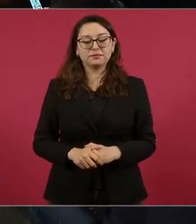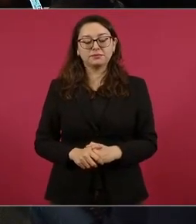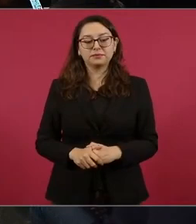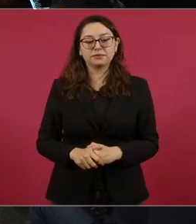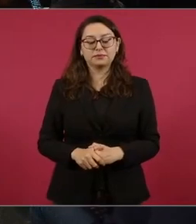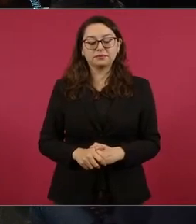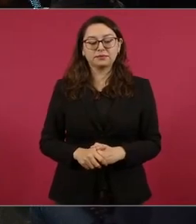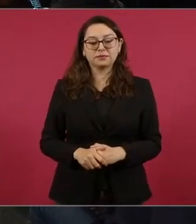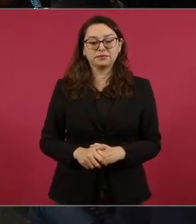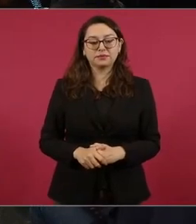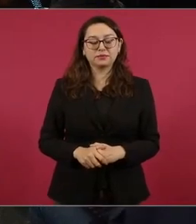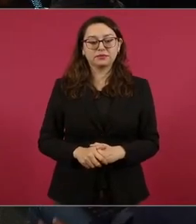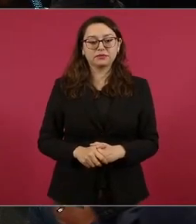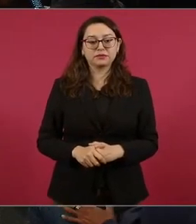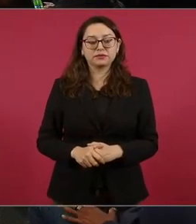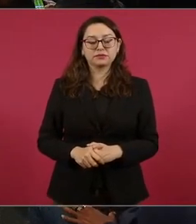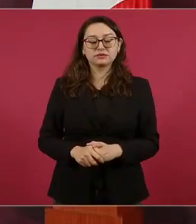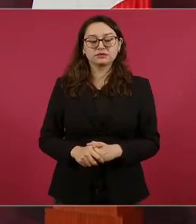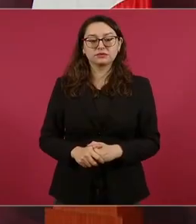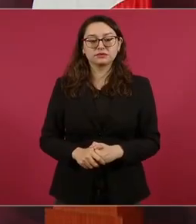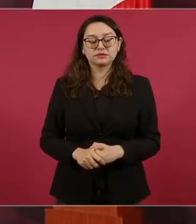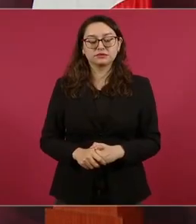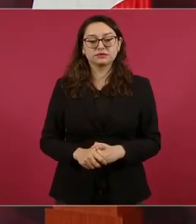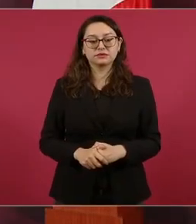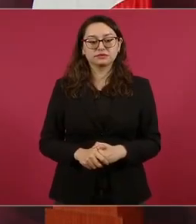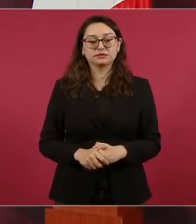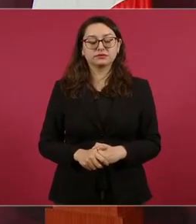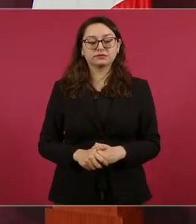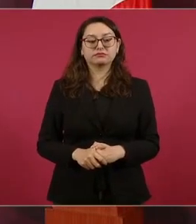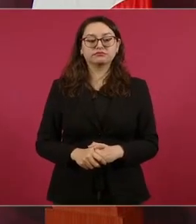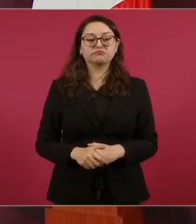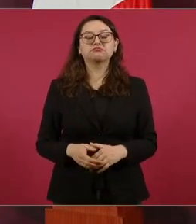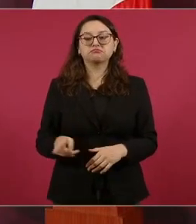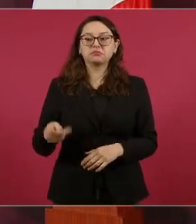e me mandó el otano una